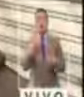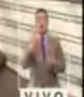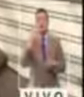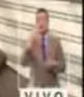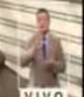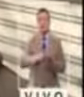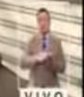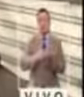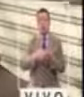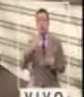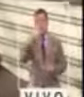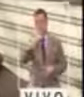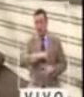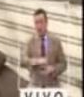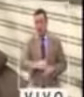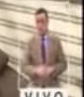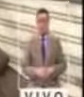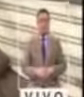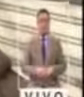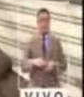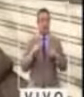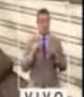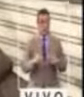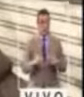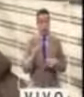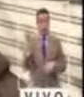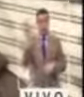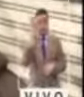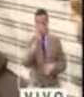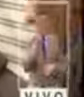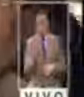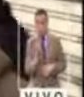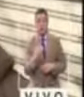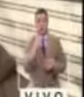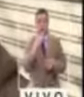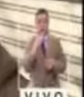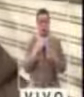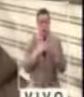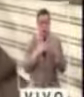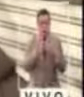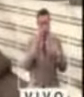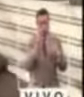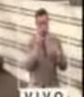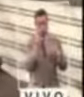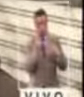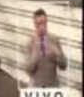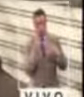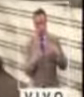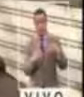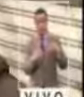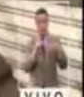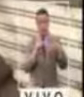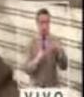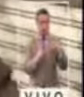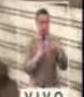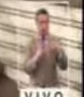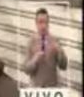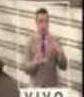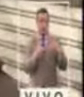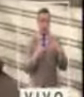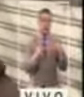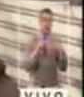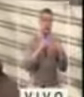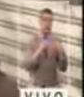privada. Cambiarlo todo y así como FONASA, que tiene 4 tramos, que el D ayuda al